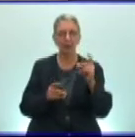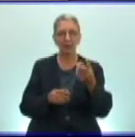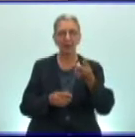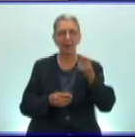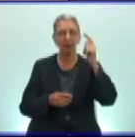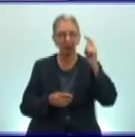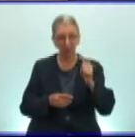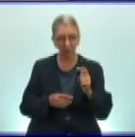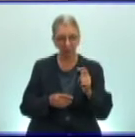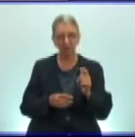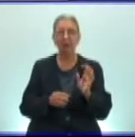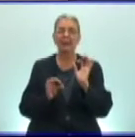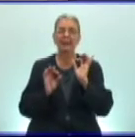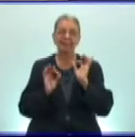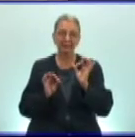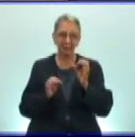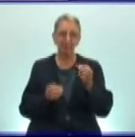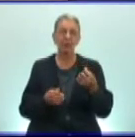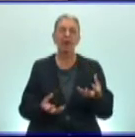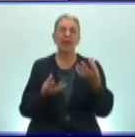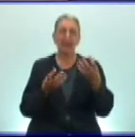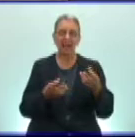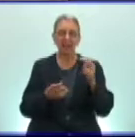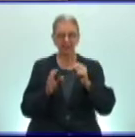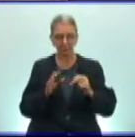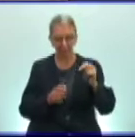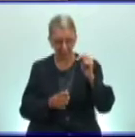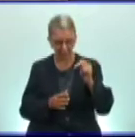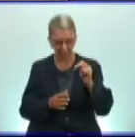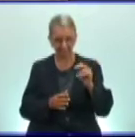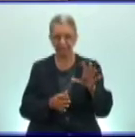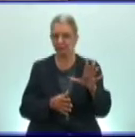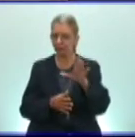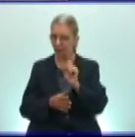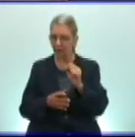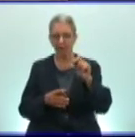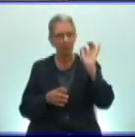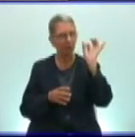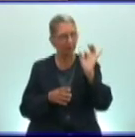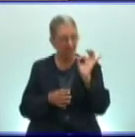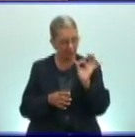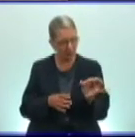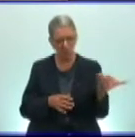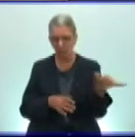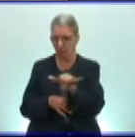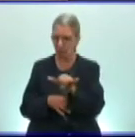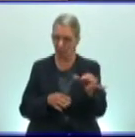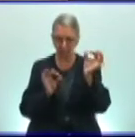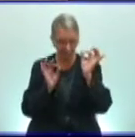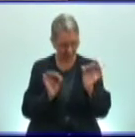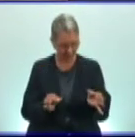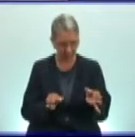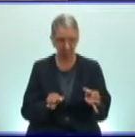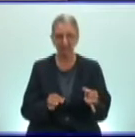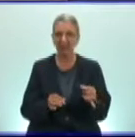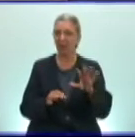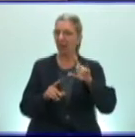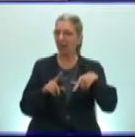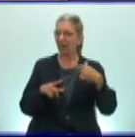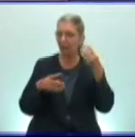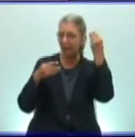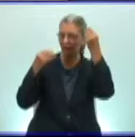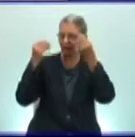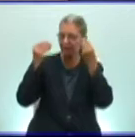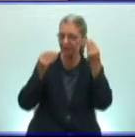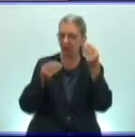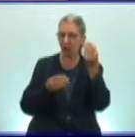¿verdad? Y por supuesto con la carga nuclear. Ahora, después de haber analizado lo que sucede con los núcleos de átomos de un elemento químico y vimos